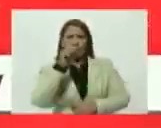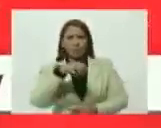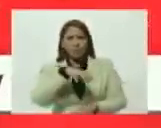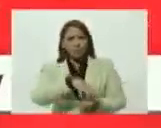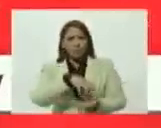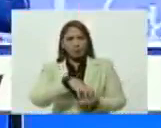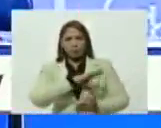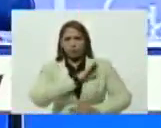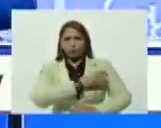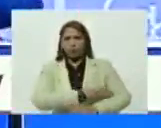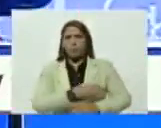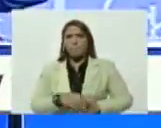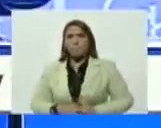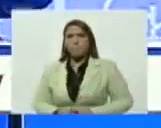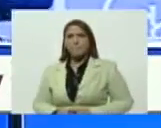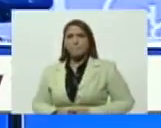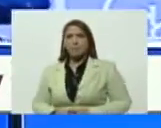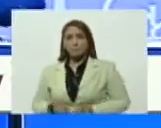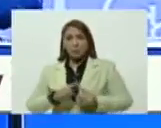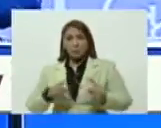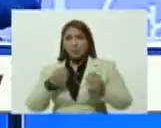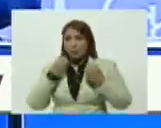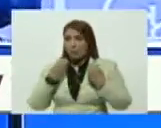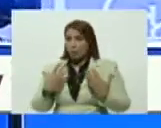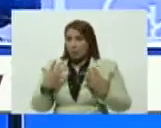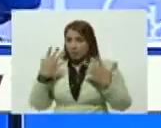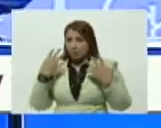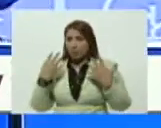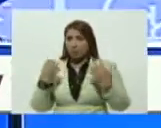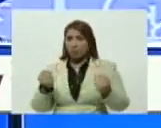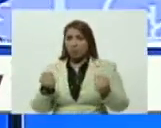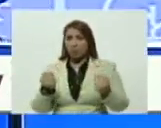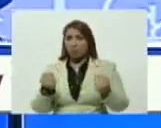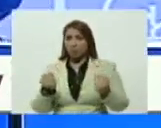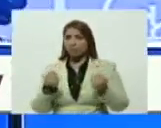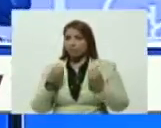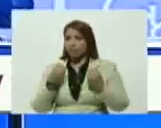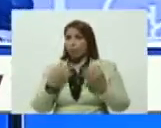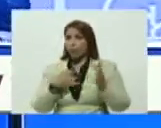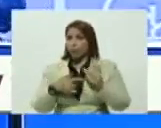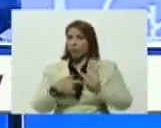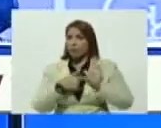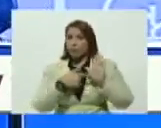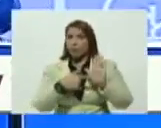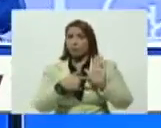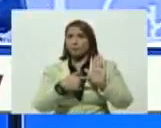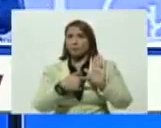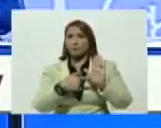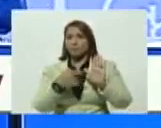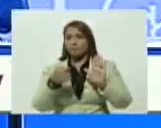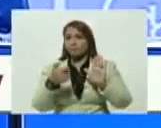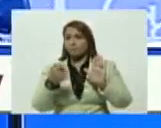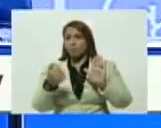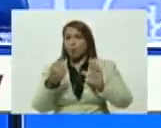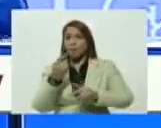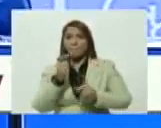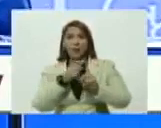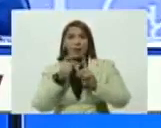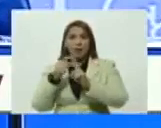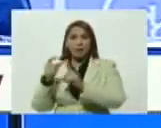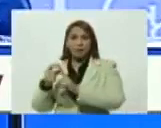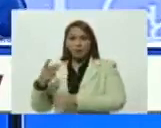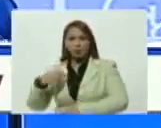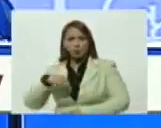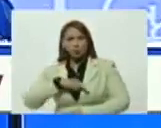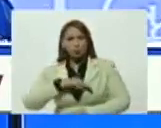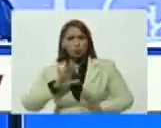invicto. Para buen entendedor, buenos ejemplos, pocas palabras.